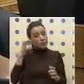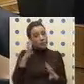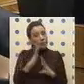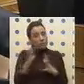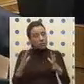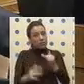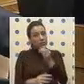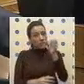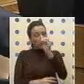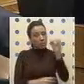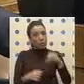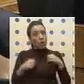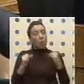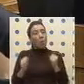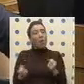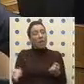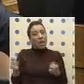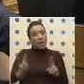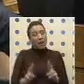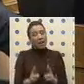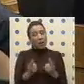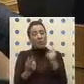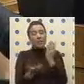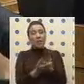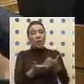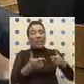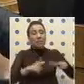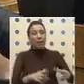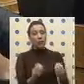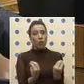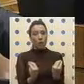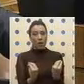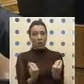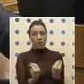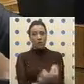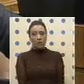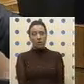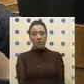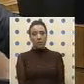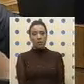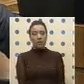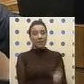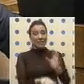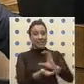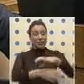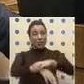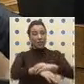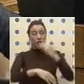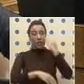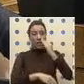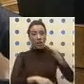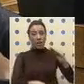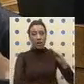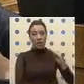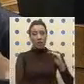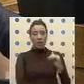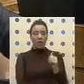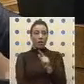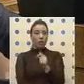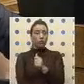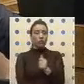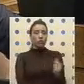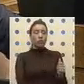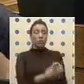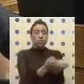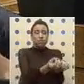yo creo que hay un alto porcentaje de jóvenes que se pueden recuperar si estuvieran en espacios adecuados, si estos centros de detención de menores no fueran estas verdaderas